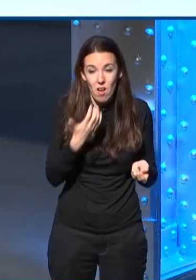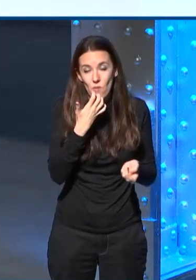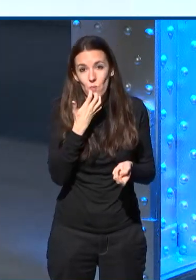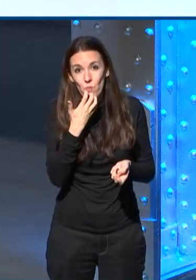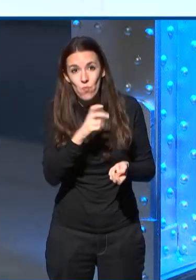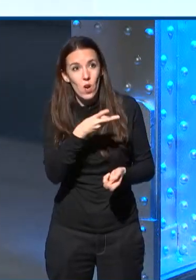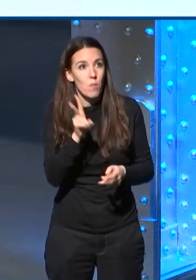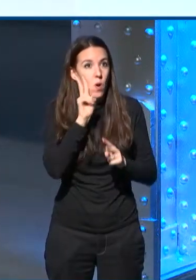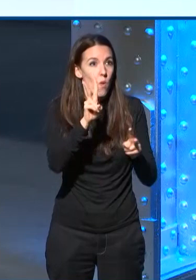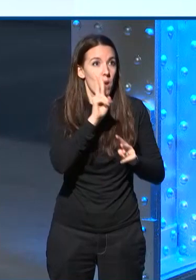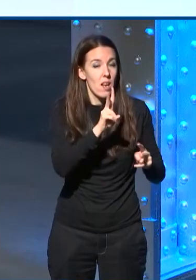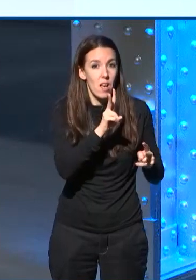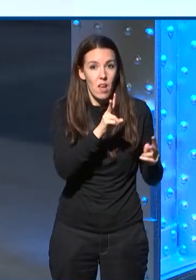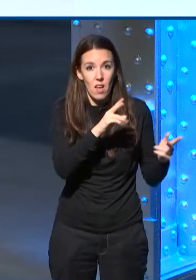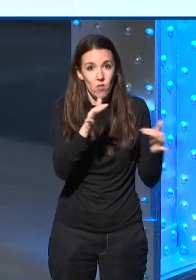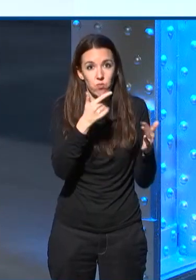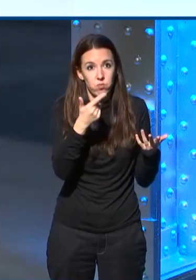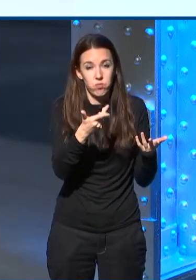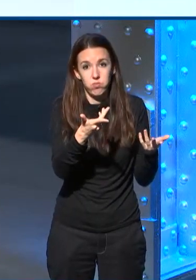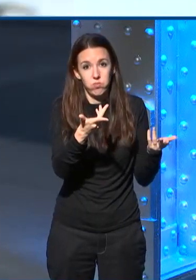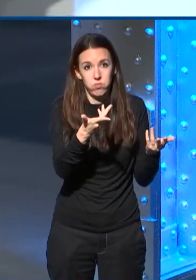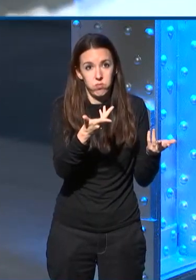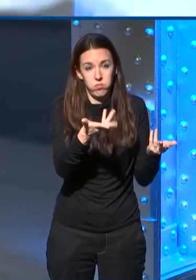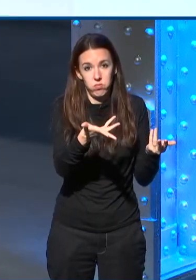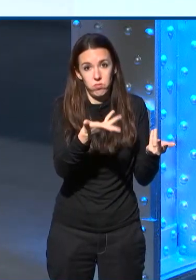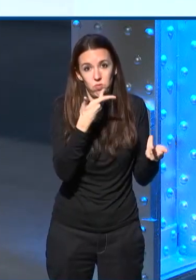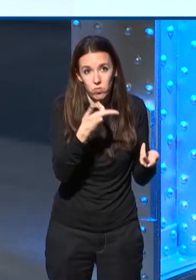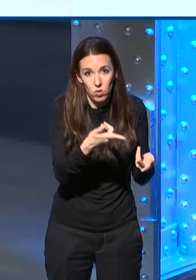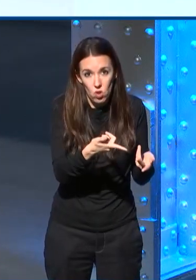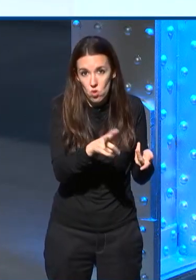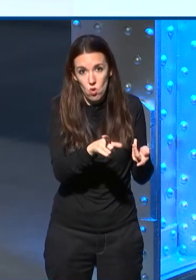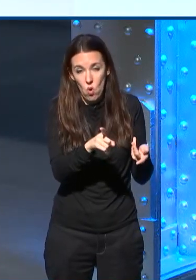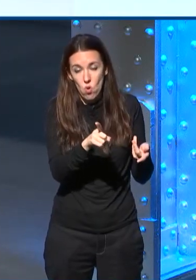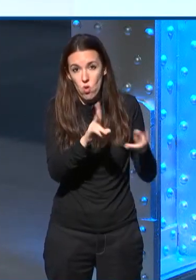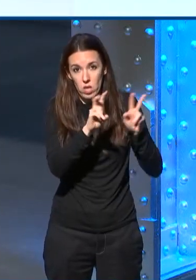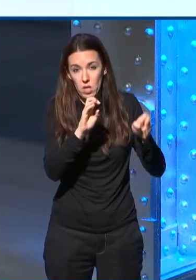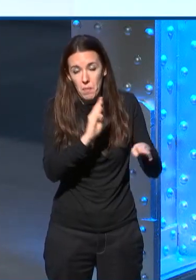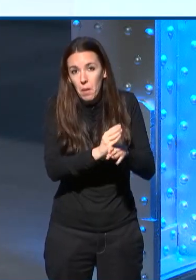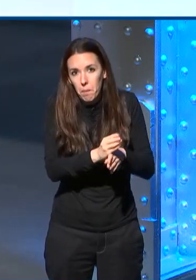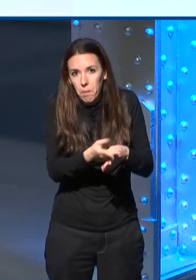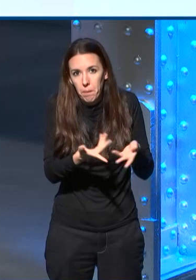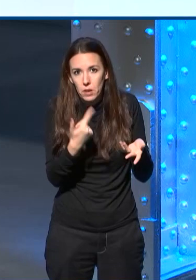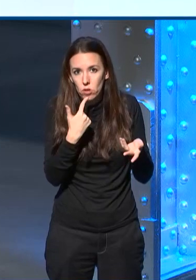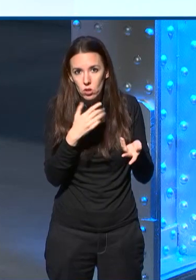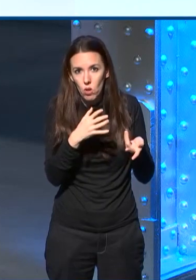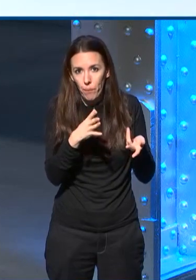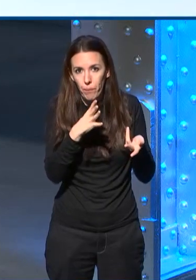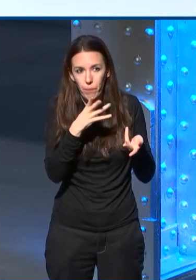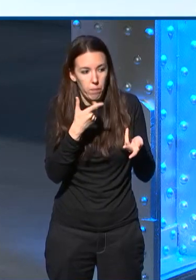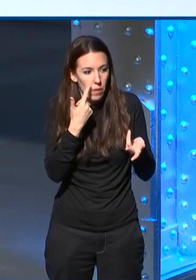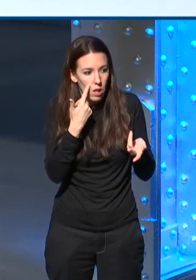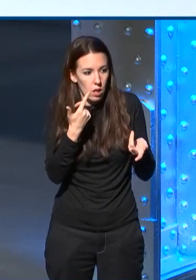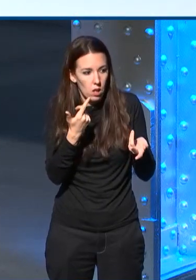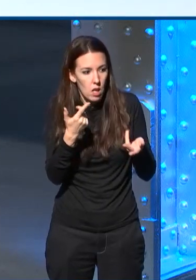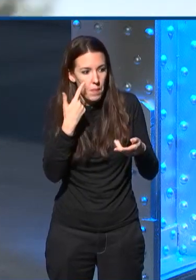mejor observar el fondo del mar, ese gran desconocido donde tenemos también que invertir para ver un poco cómo es todo